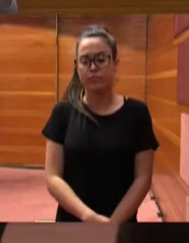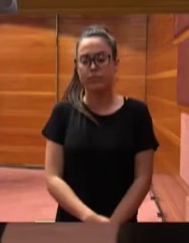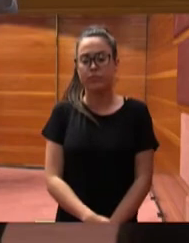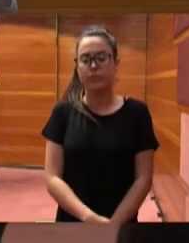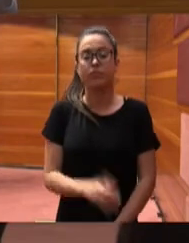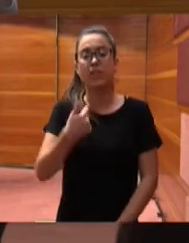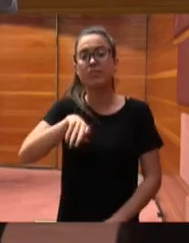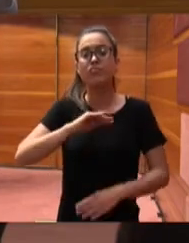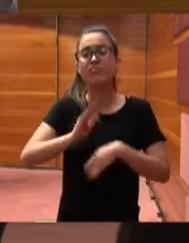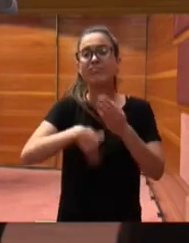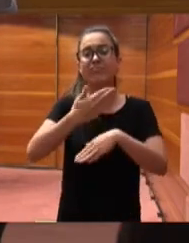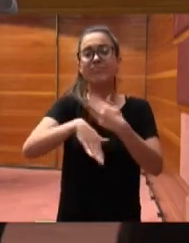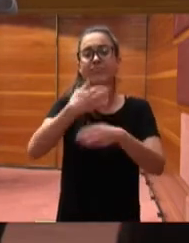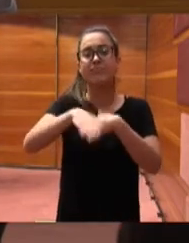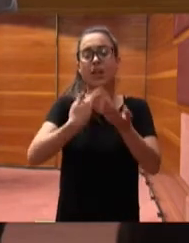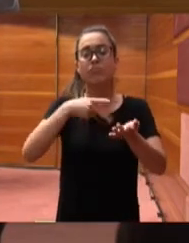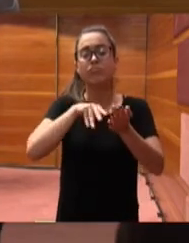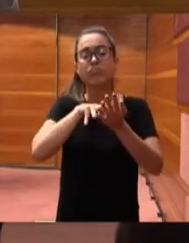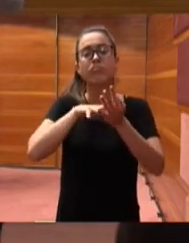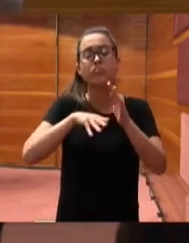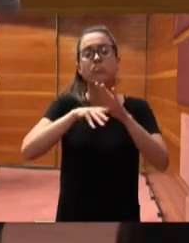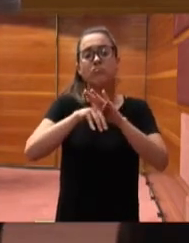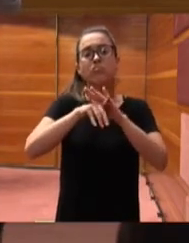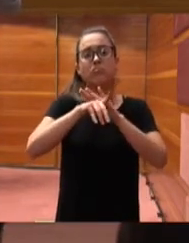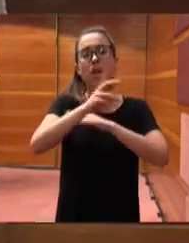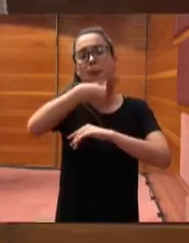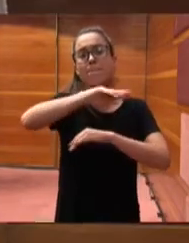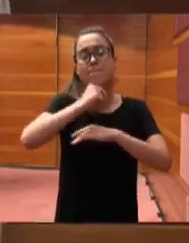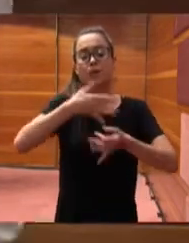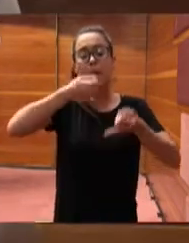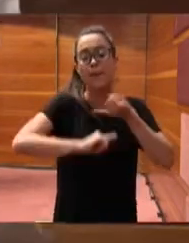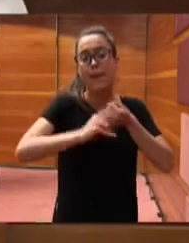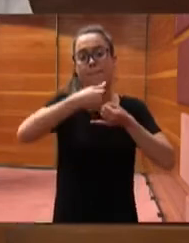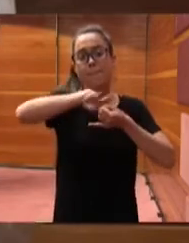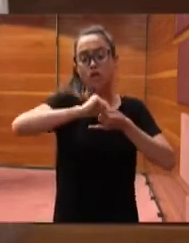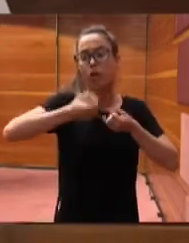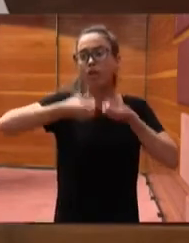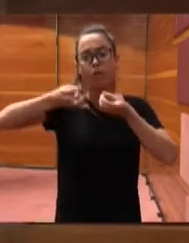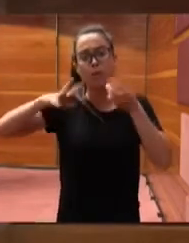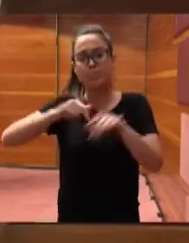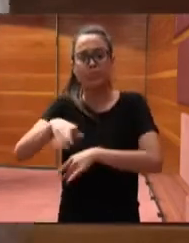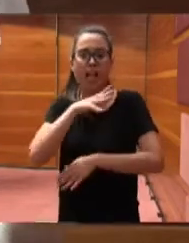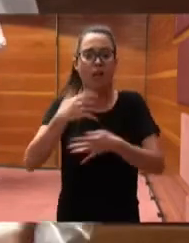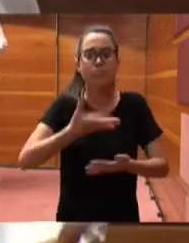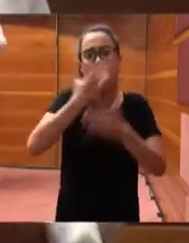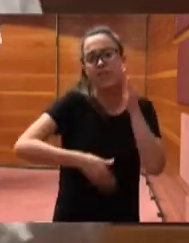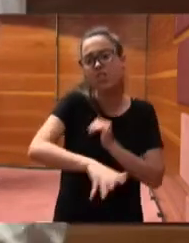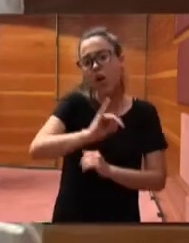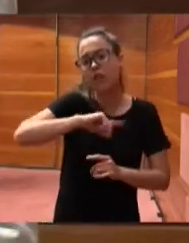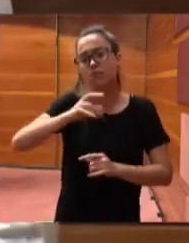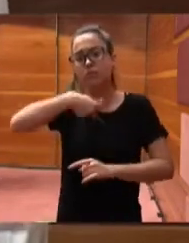avanzando podéis contar que ha salido bien y salió mal, ¿no? O sea, yo creo que en Vitoria hay algunas buenas prácticas, sobre todo en el ámbito de la gestión, si quieres. Estáis